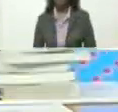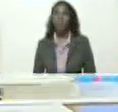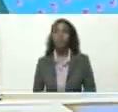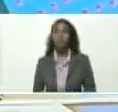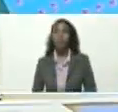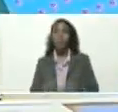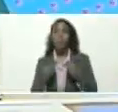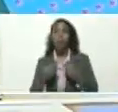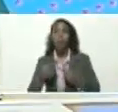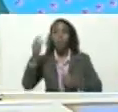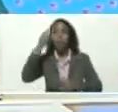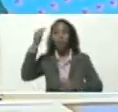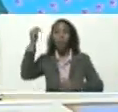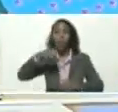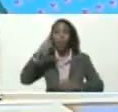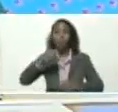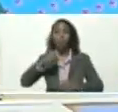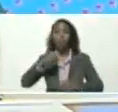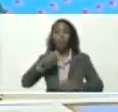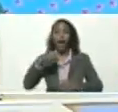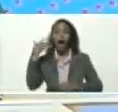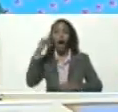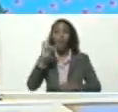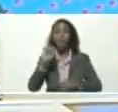Para el día de hoy llegamos al